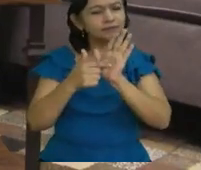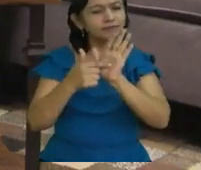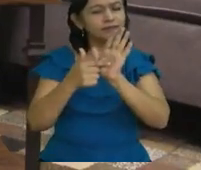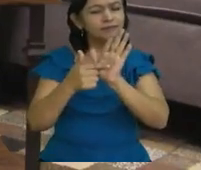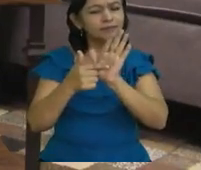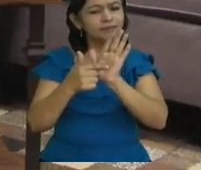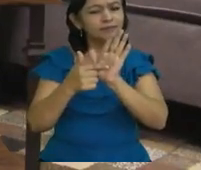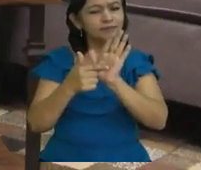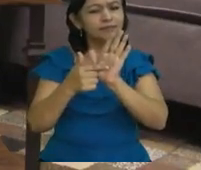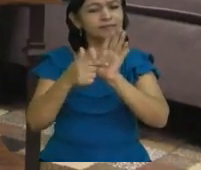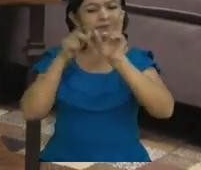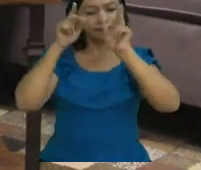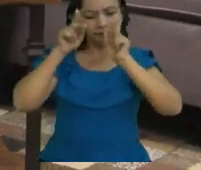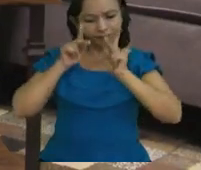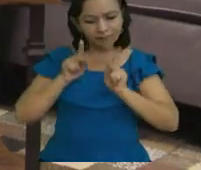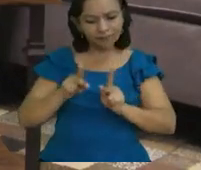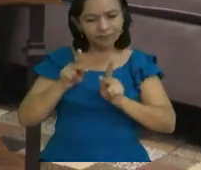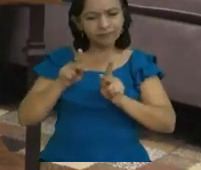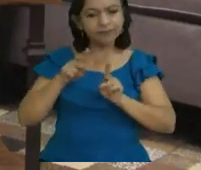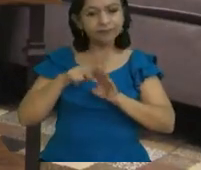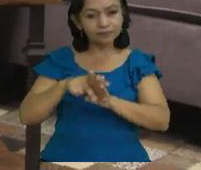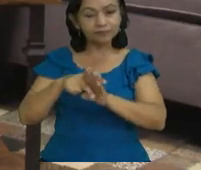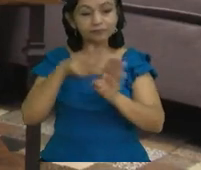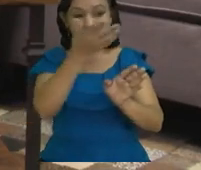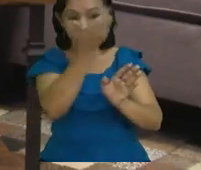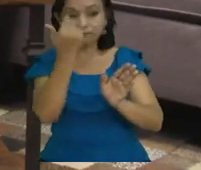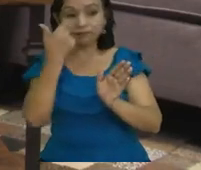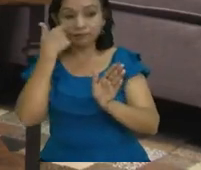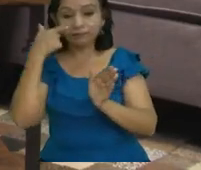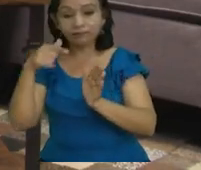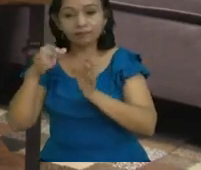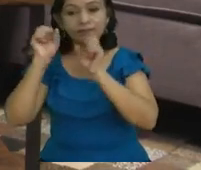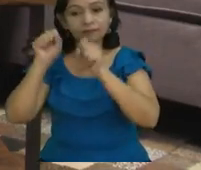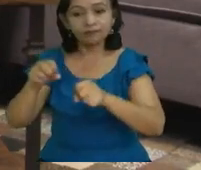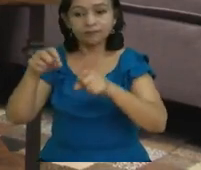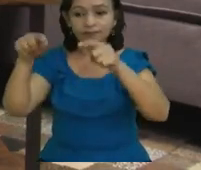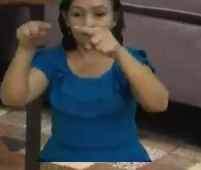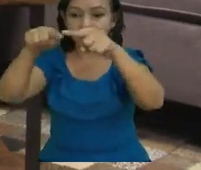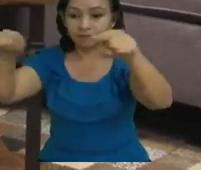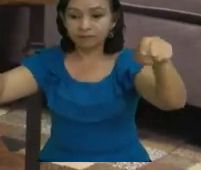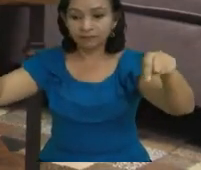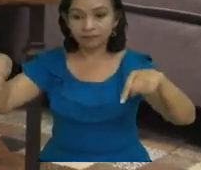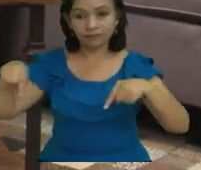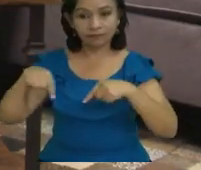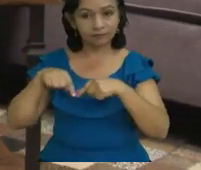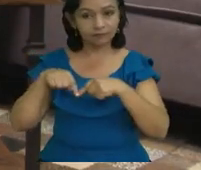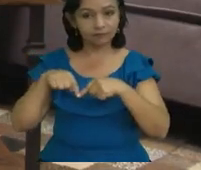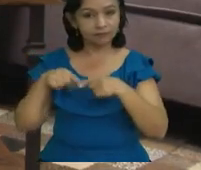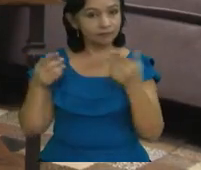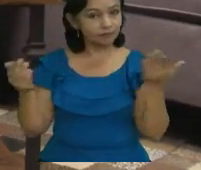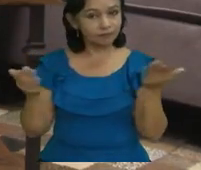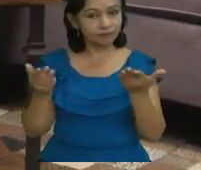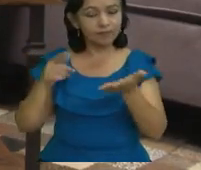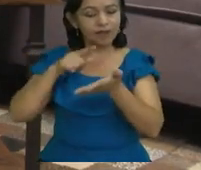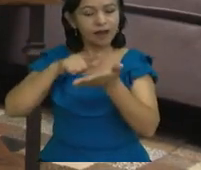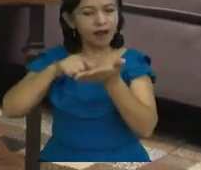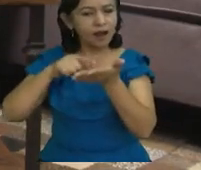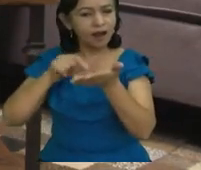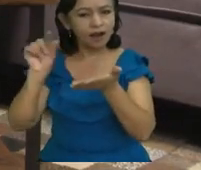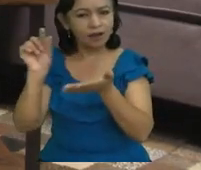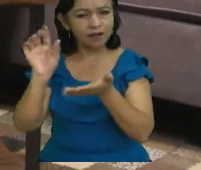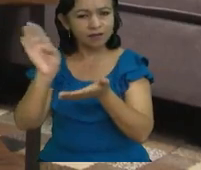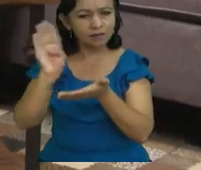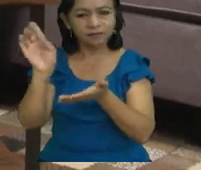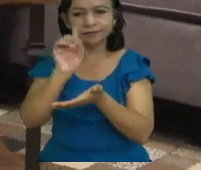un ejemplo del productor que sí se puede hacer. Por ejemplo, en esa zona de ahí no es muy el arroz,